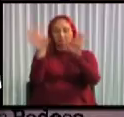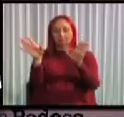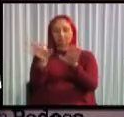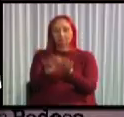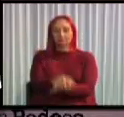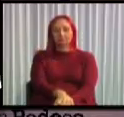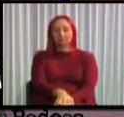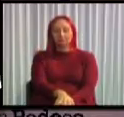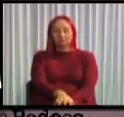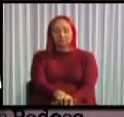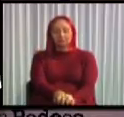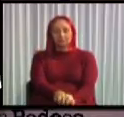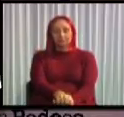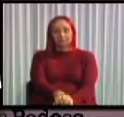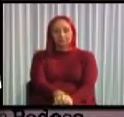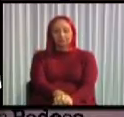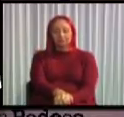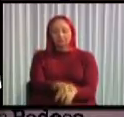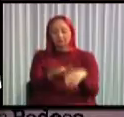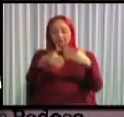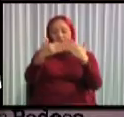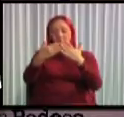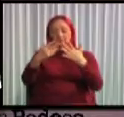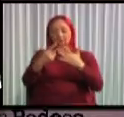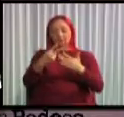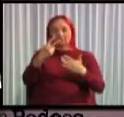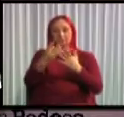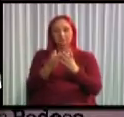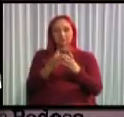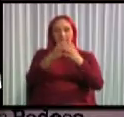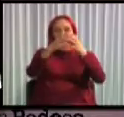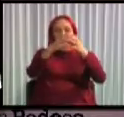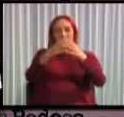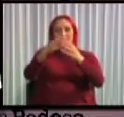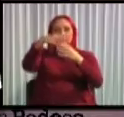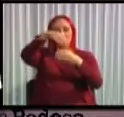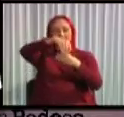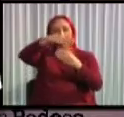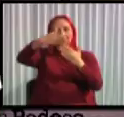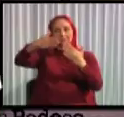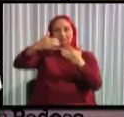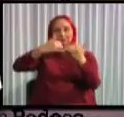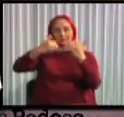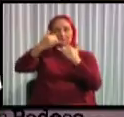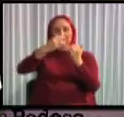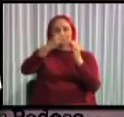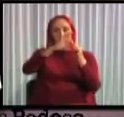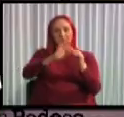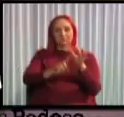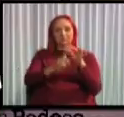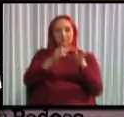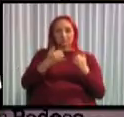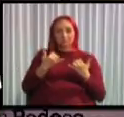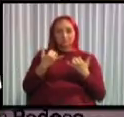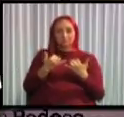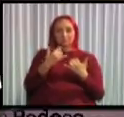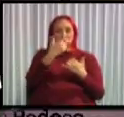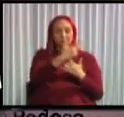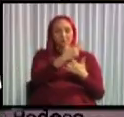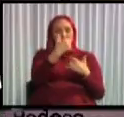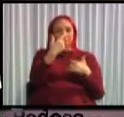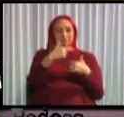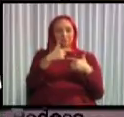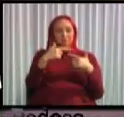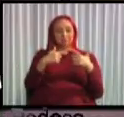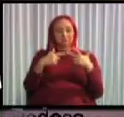que... todas esas cosas, los balones, los guantes, todo, dentro de todas las llamadas que hemos recibido, ahora estos tres caballeros